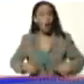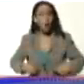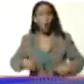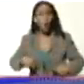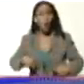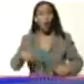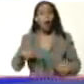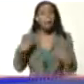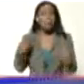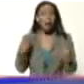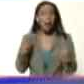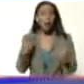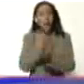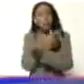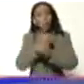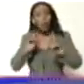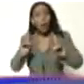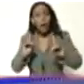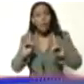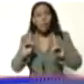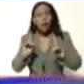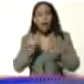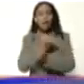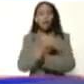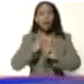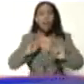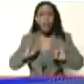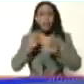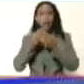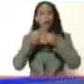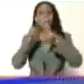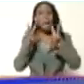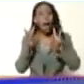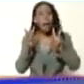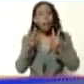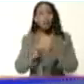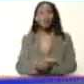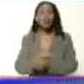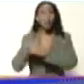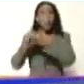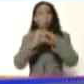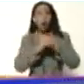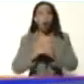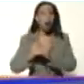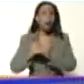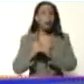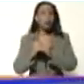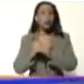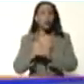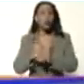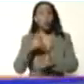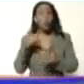democracia por la independencia por la paz por la igualdad contra el racismo